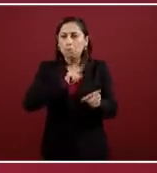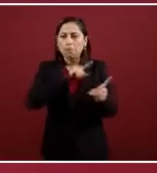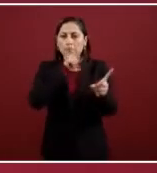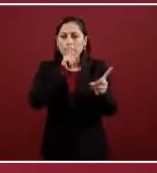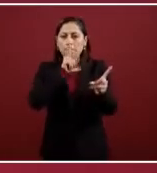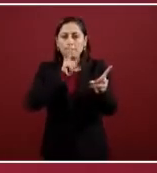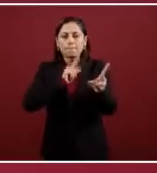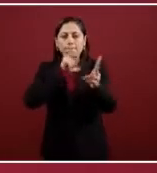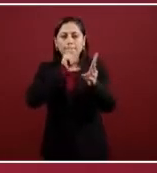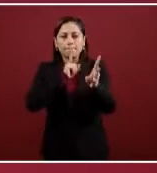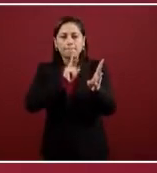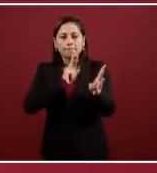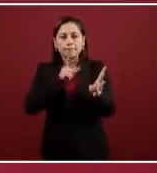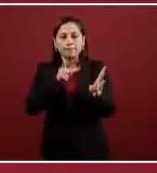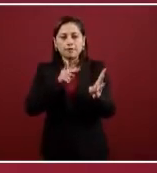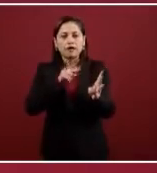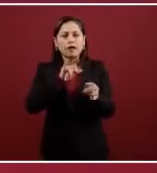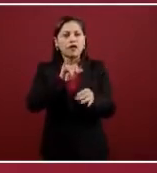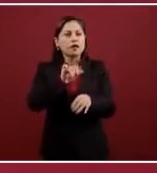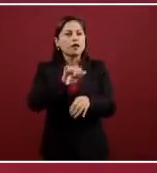Entonces somos distintos